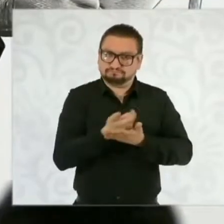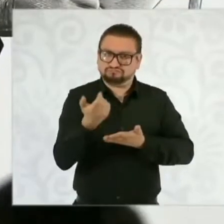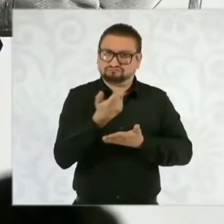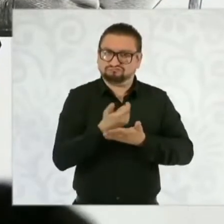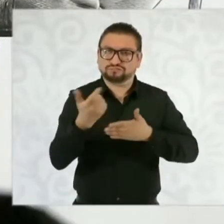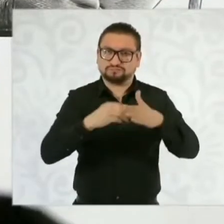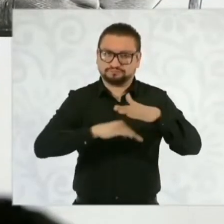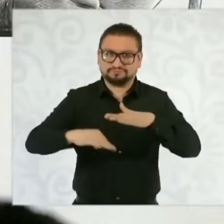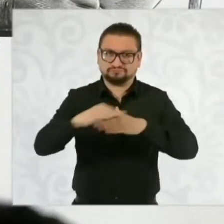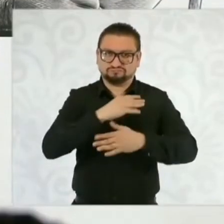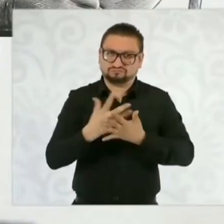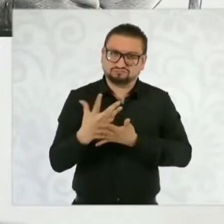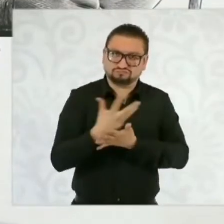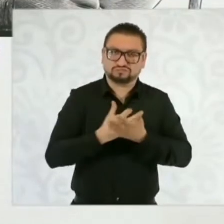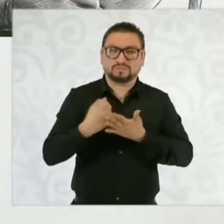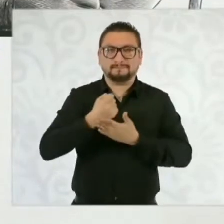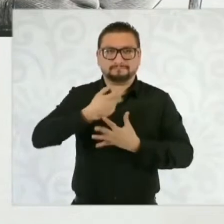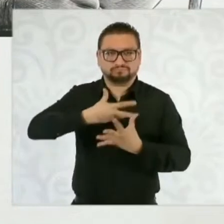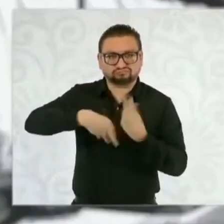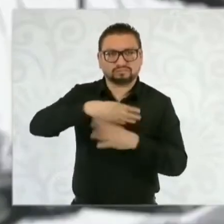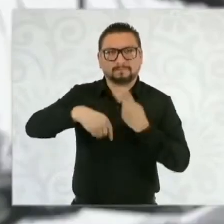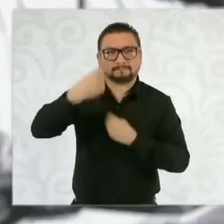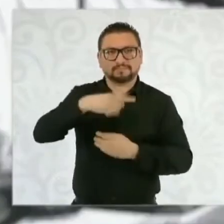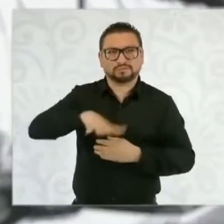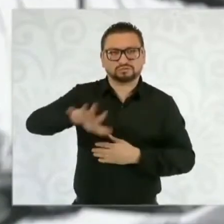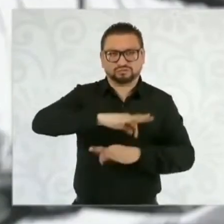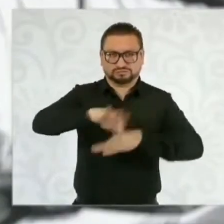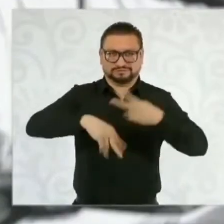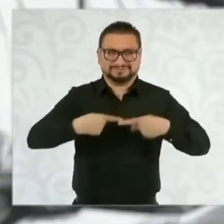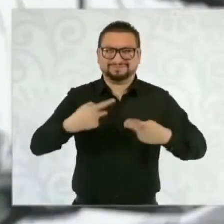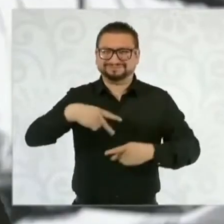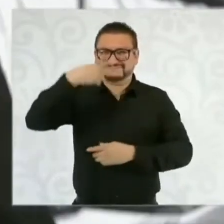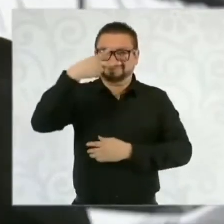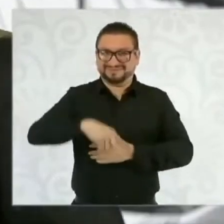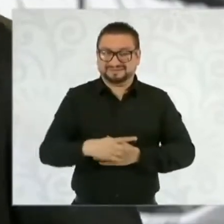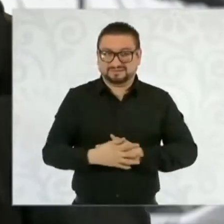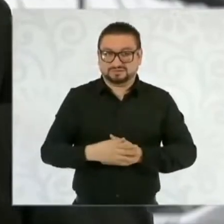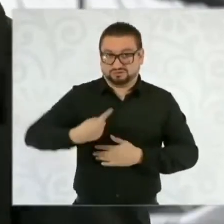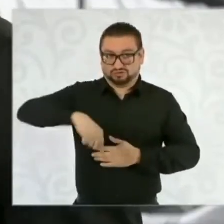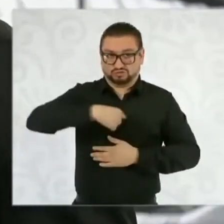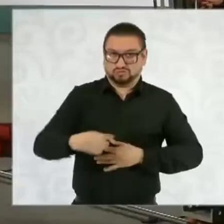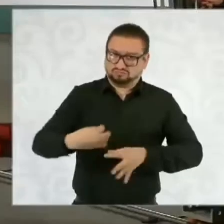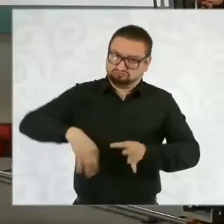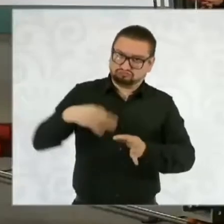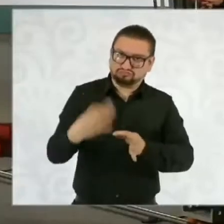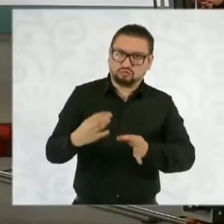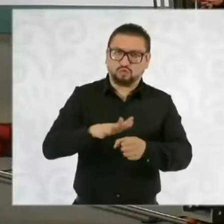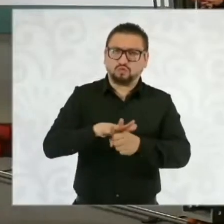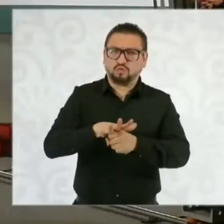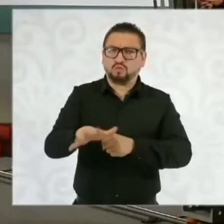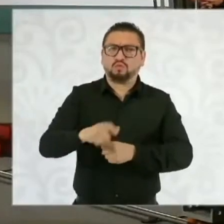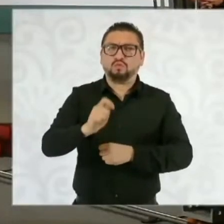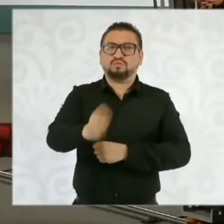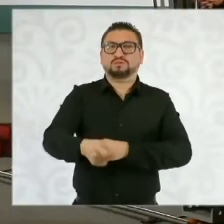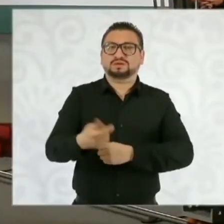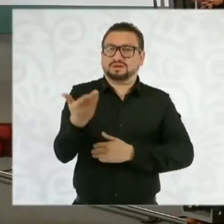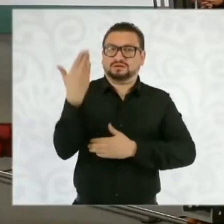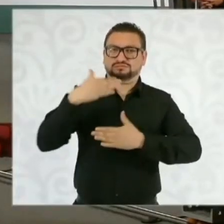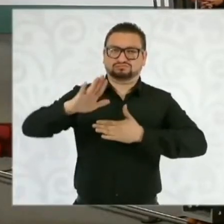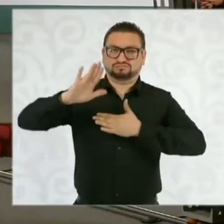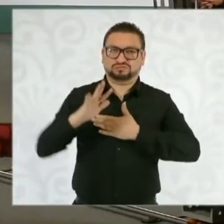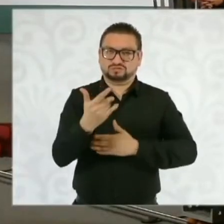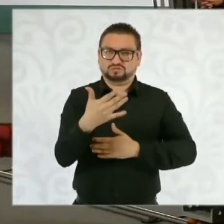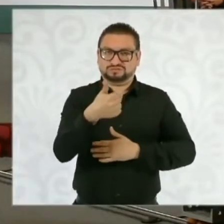salario mínimo, del poder adquisitivo de las y los mexicanos, cumpliendo además, Presidenta, con el compromiso